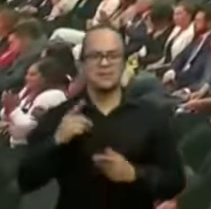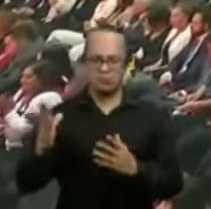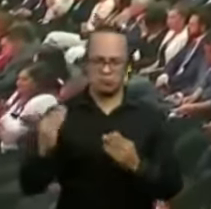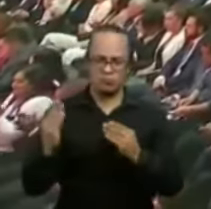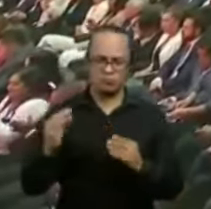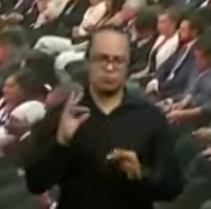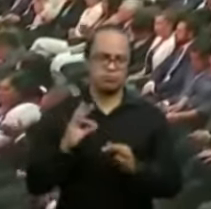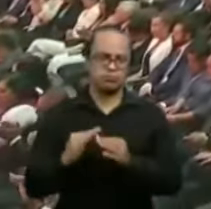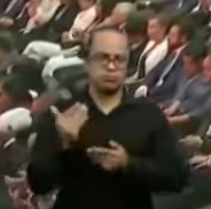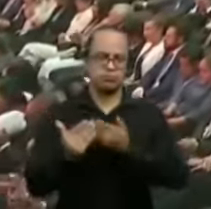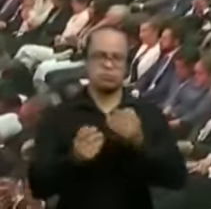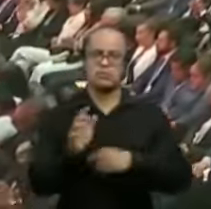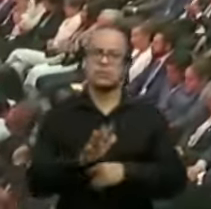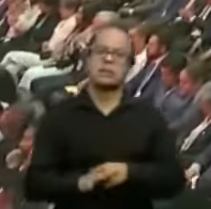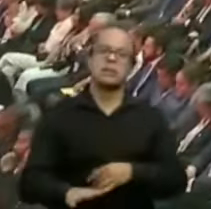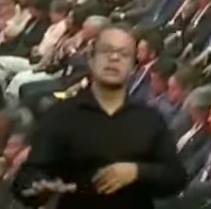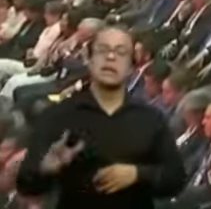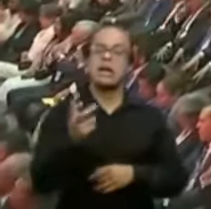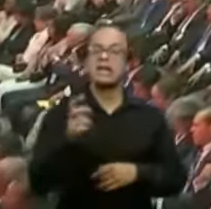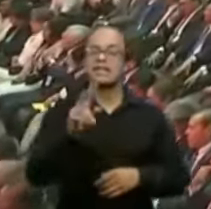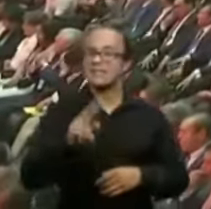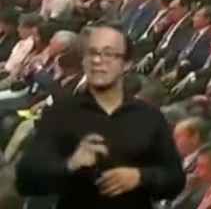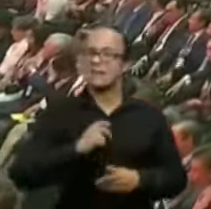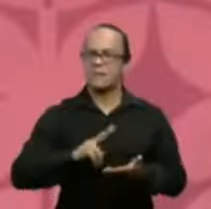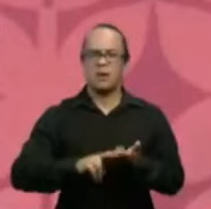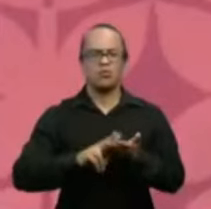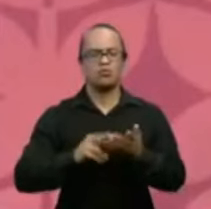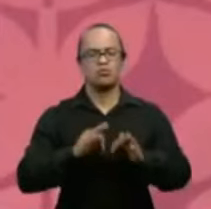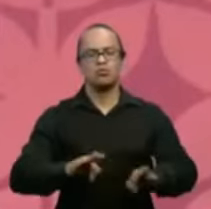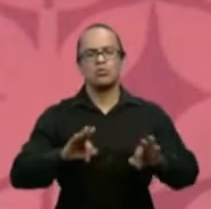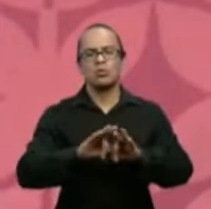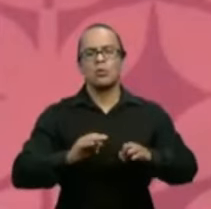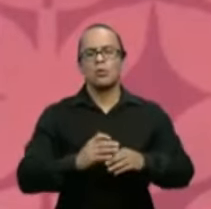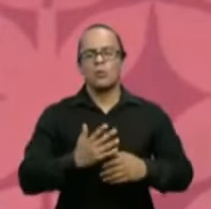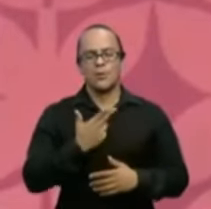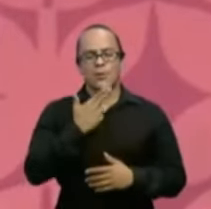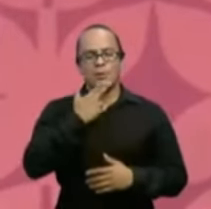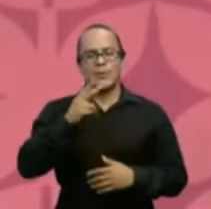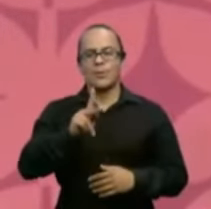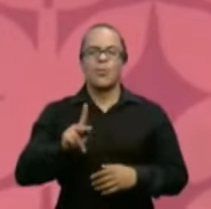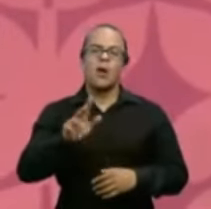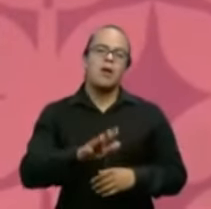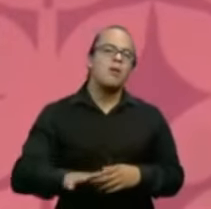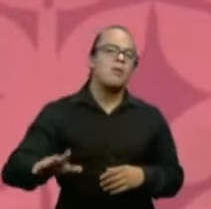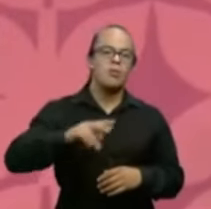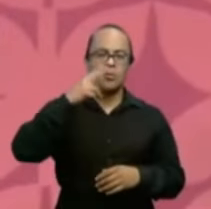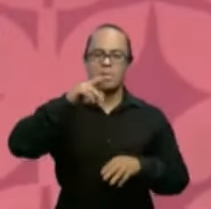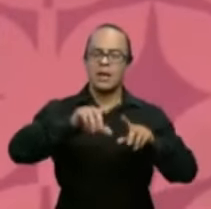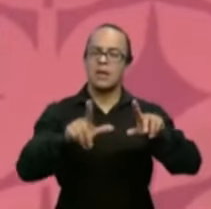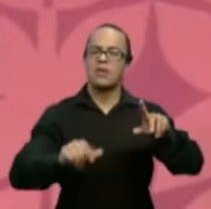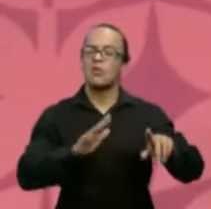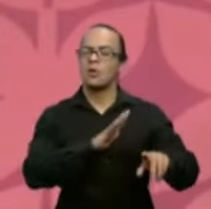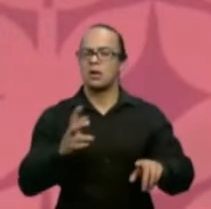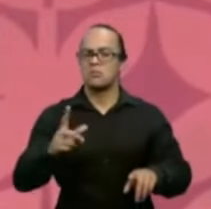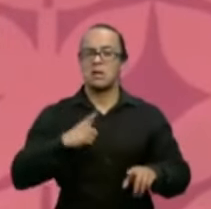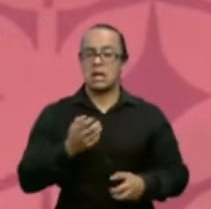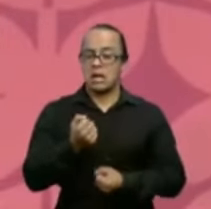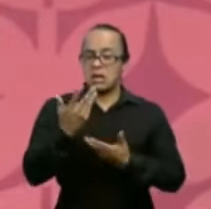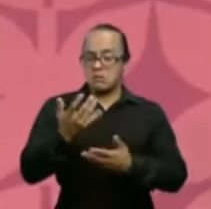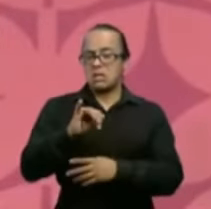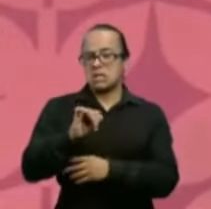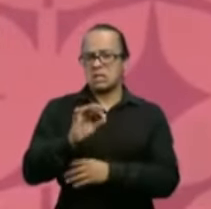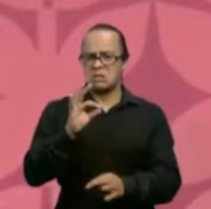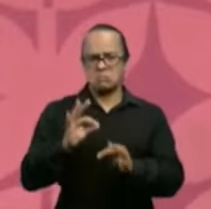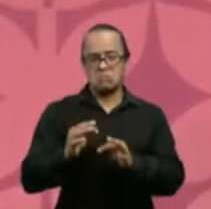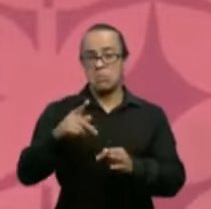enseñado que algo valioso es amar a su pueblo y que no nada más lo ha dicho con discurso,